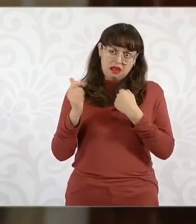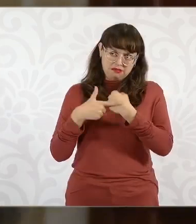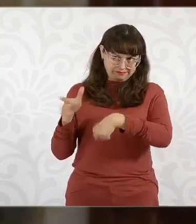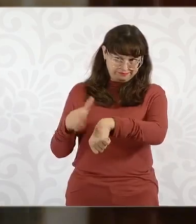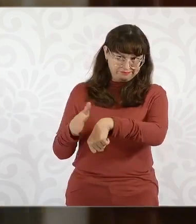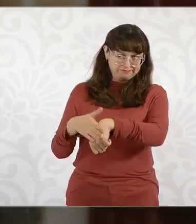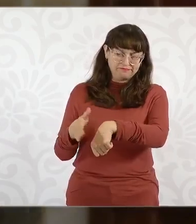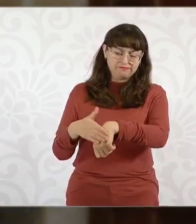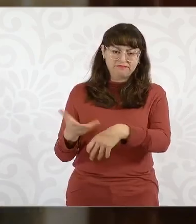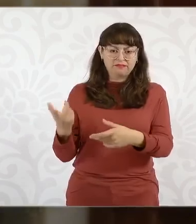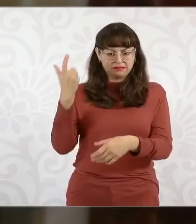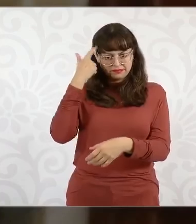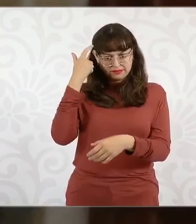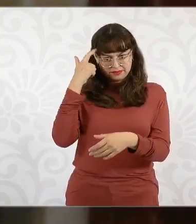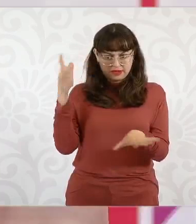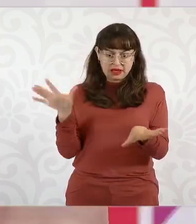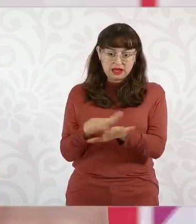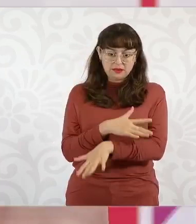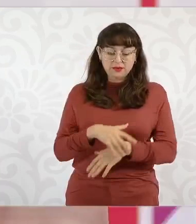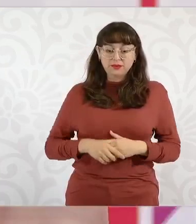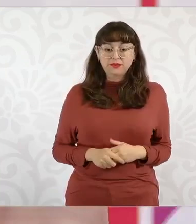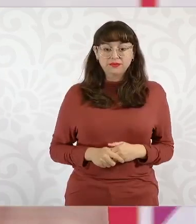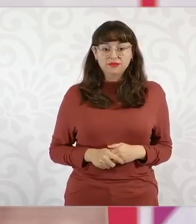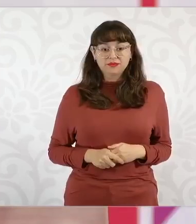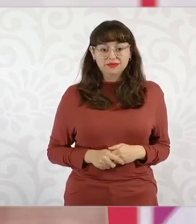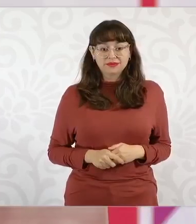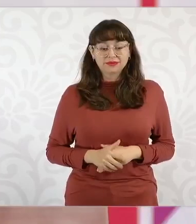pues cambie también el chip?